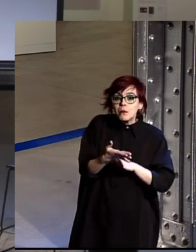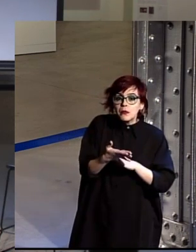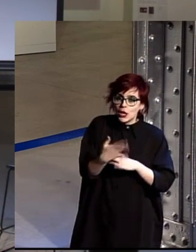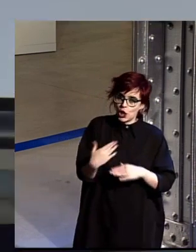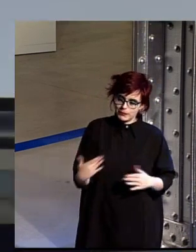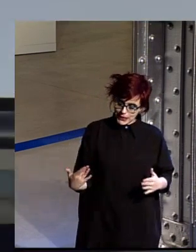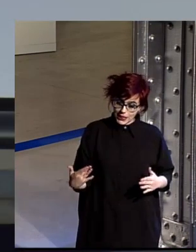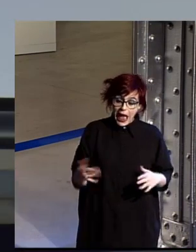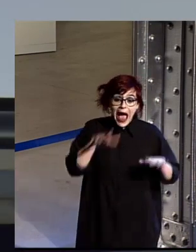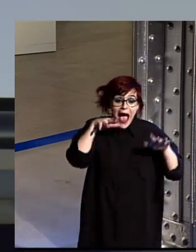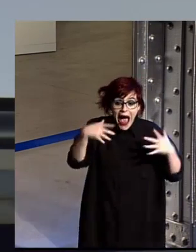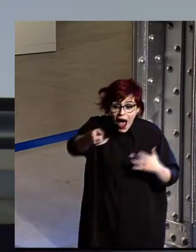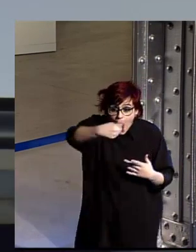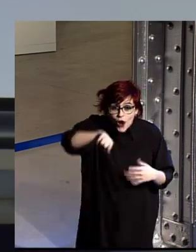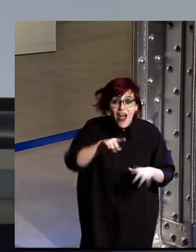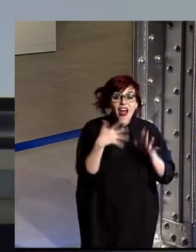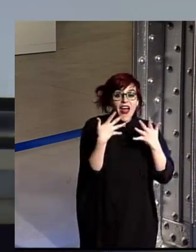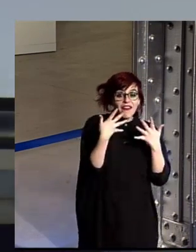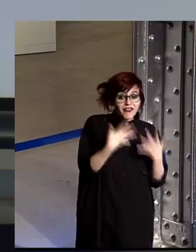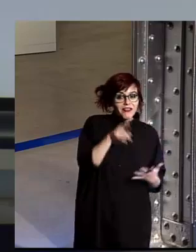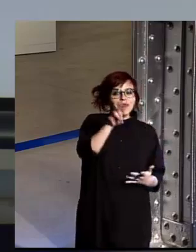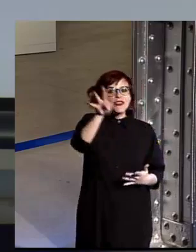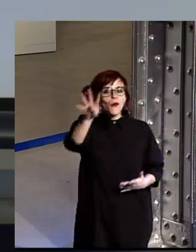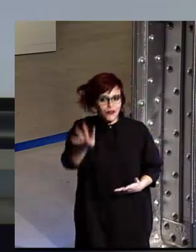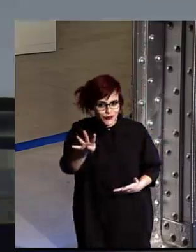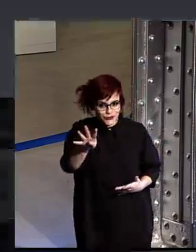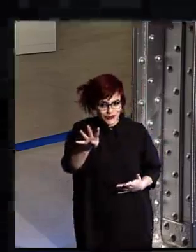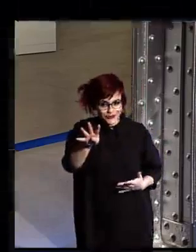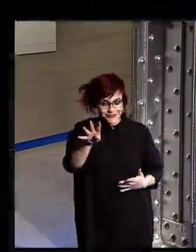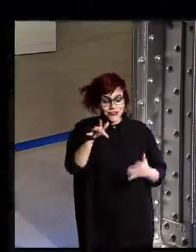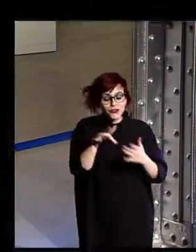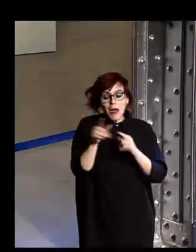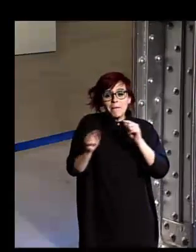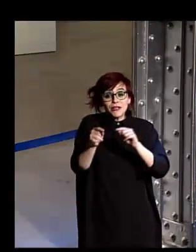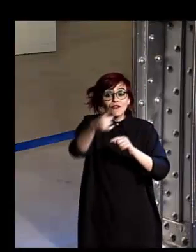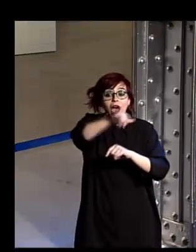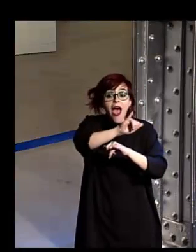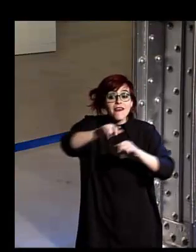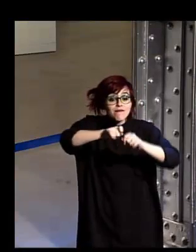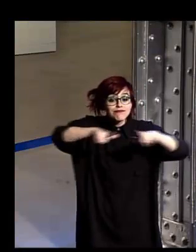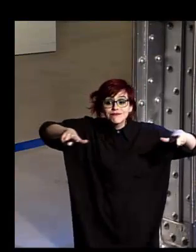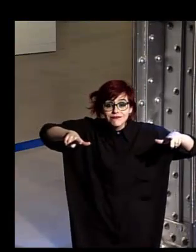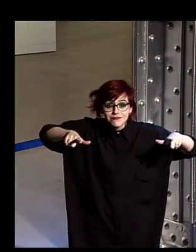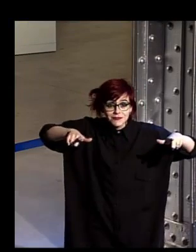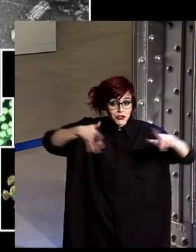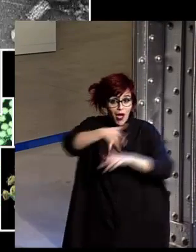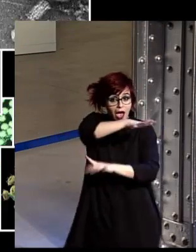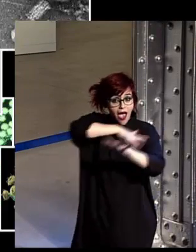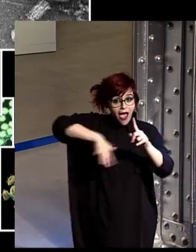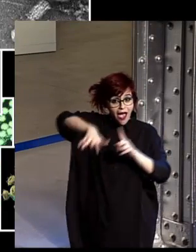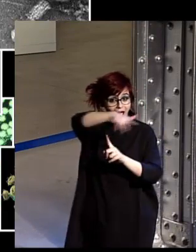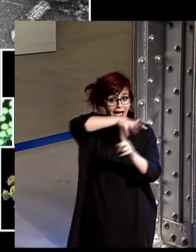estas salas, se están produciendo parte de 10 a la 24 infecciones virales. Es decir, son un agente tremendamente dinámico en la biosfera, ¿de acuerdo?